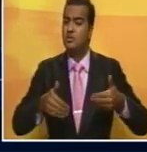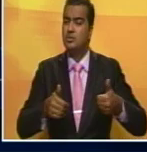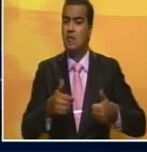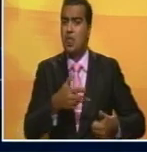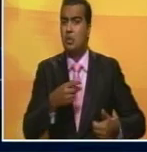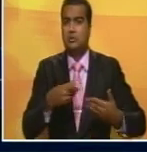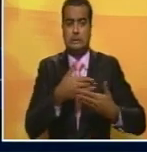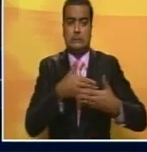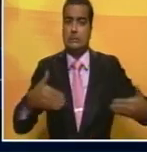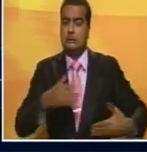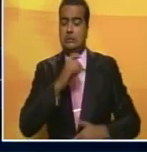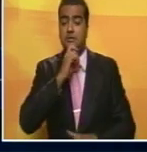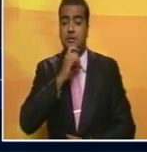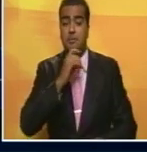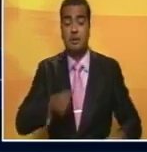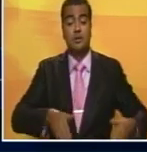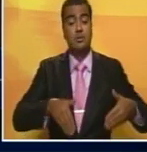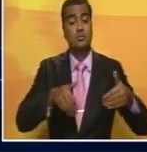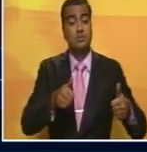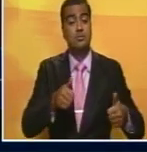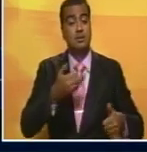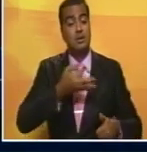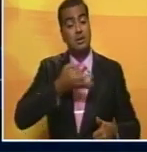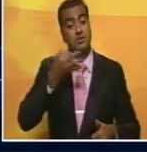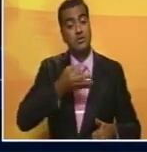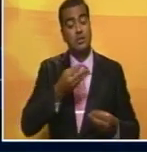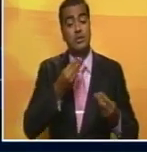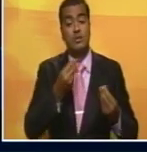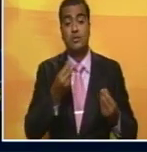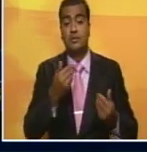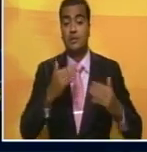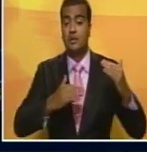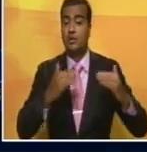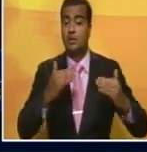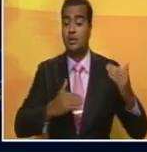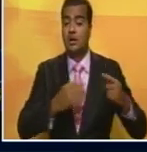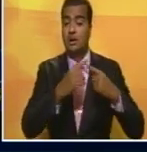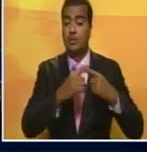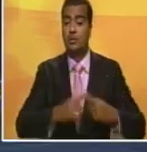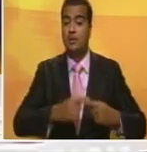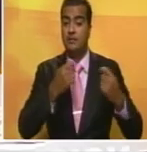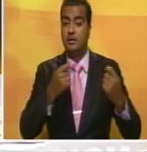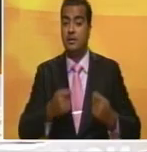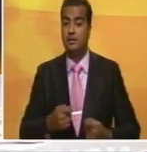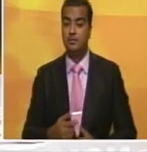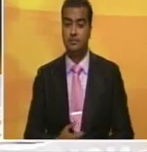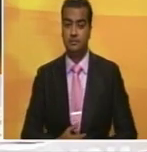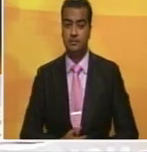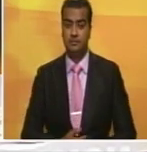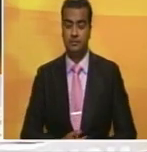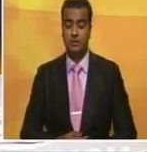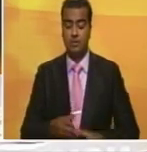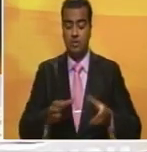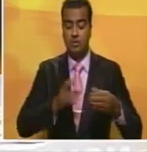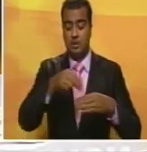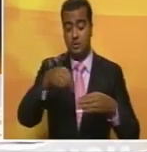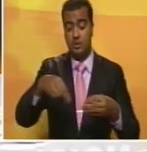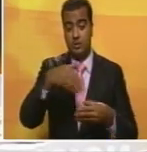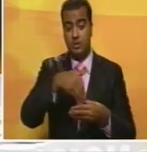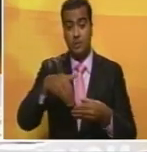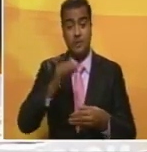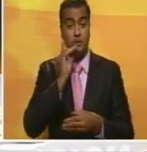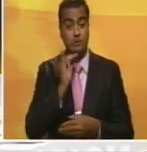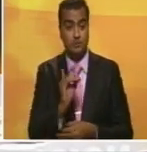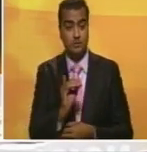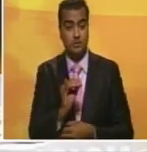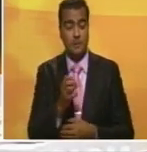tan extremas para rescatar la credibilidad del bolívar y equilibrar las cuentas fiscales. El Consejo Nacional Electoral anunció que